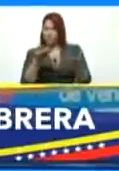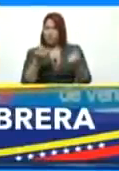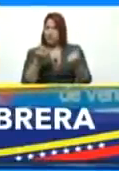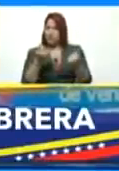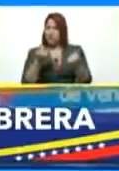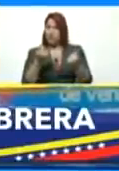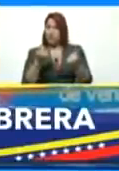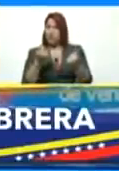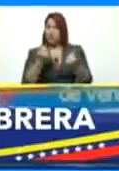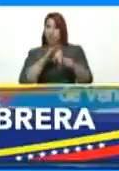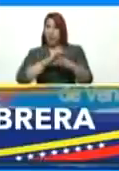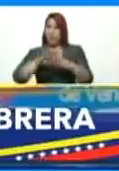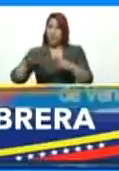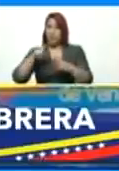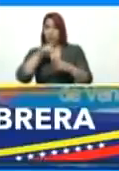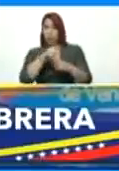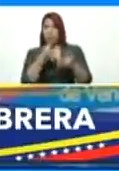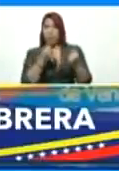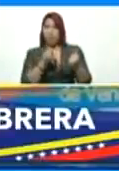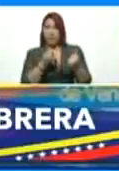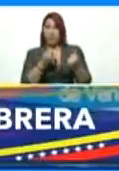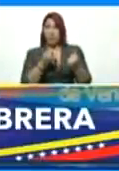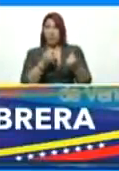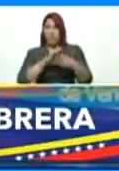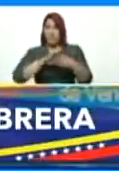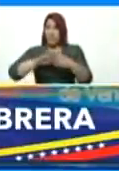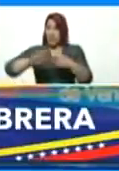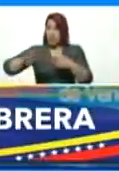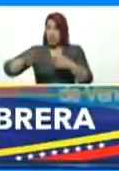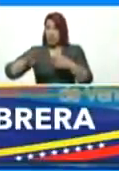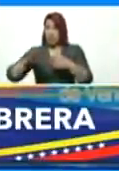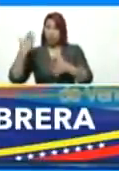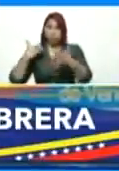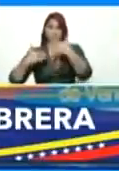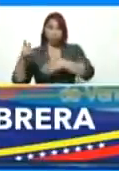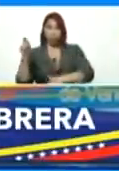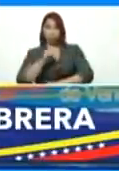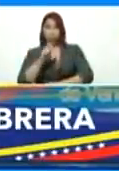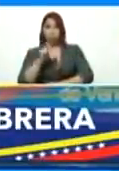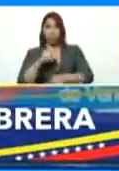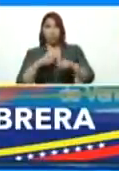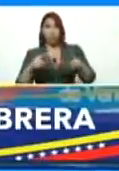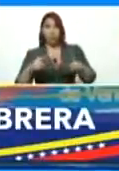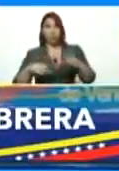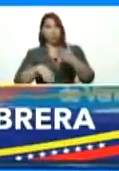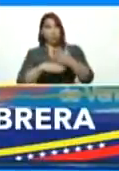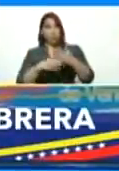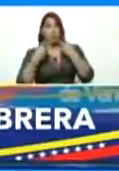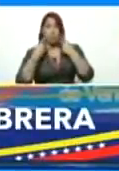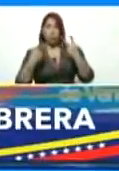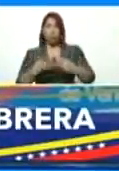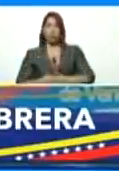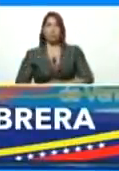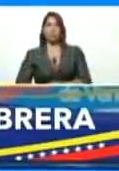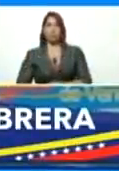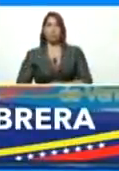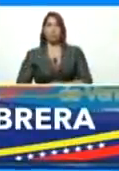parte de ese impuesto aquí lo tengo apartados de hace varios meses para esto que voy a anunciar